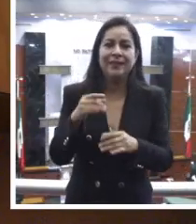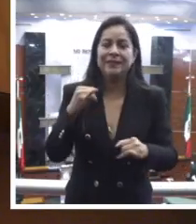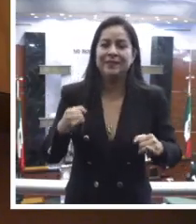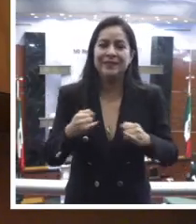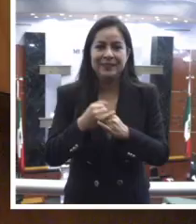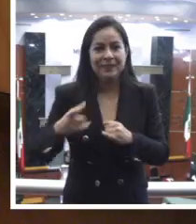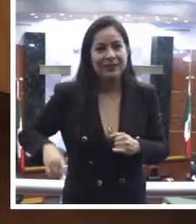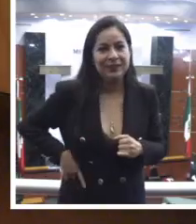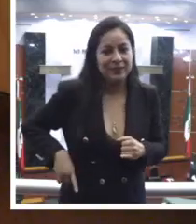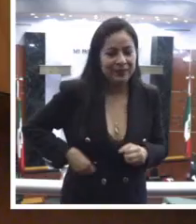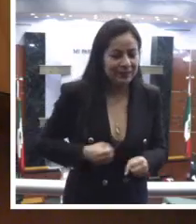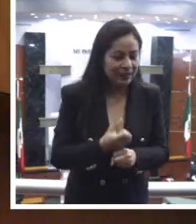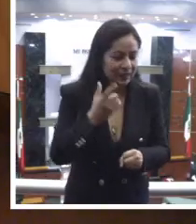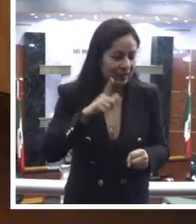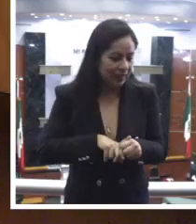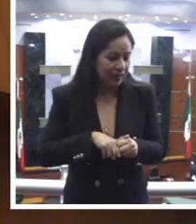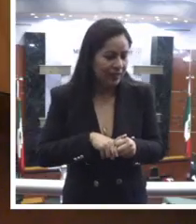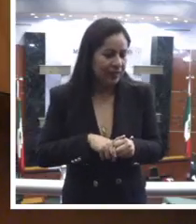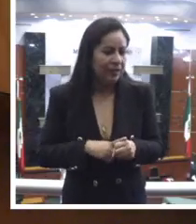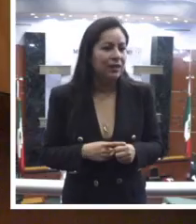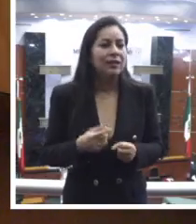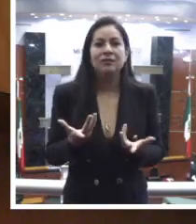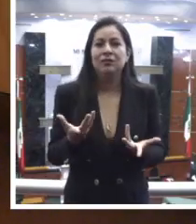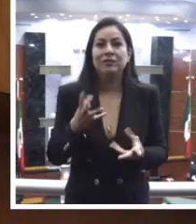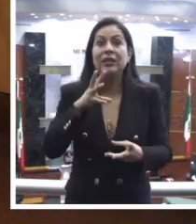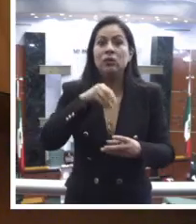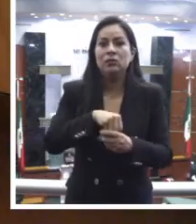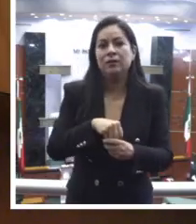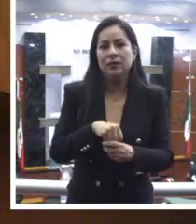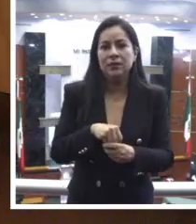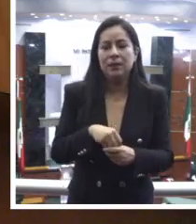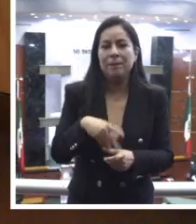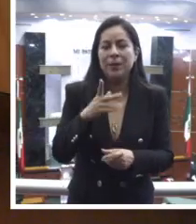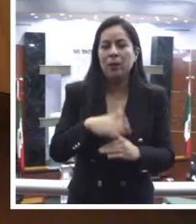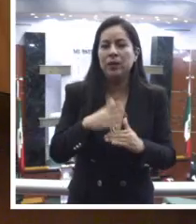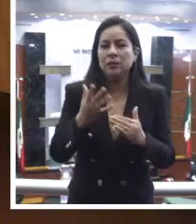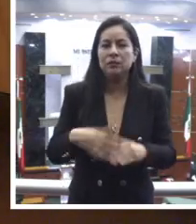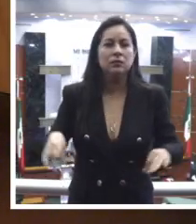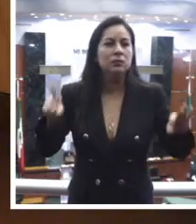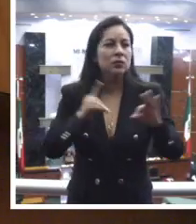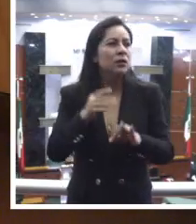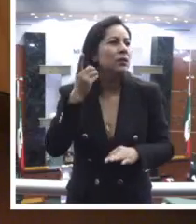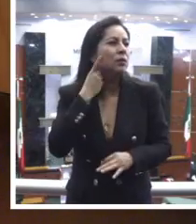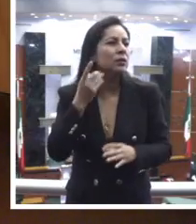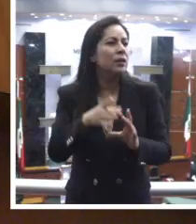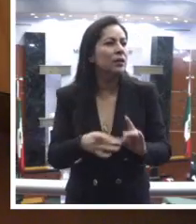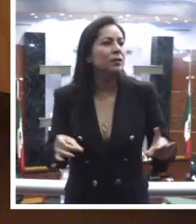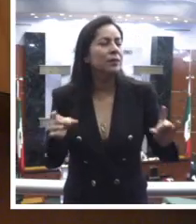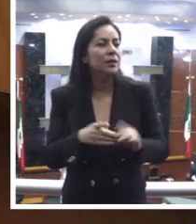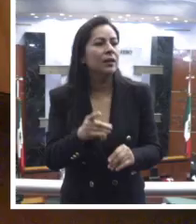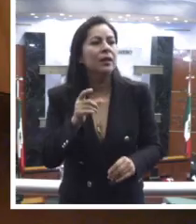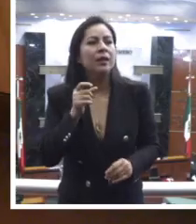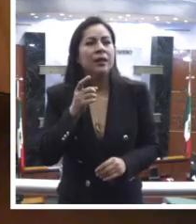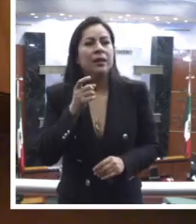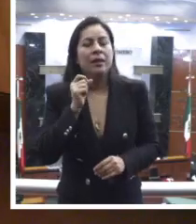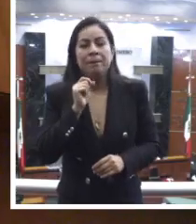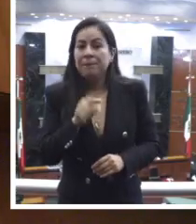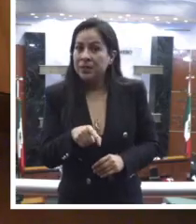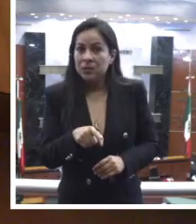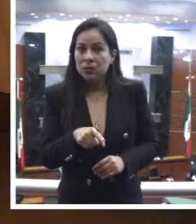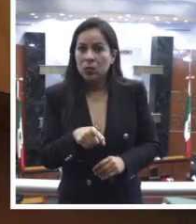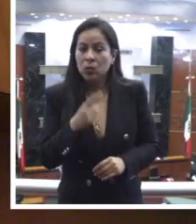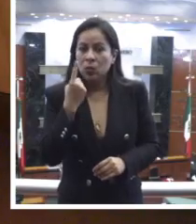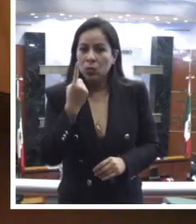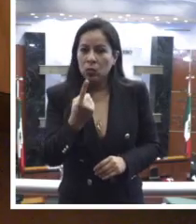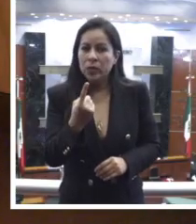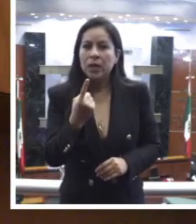dependencias del gobierno del estado, son inclusivas. Pero sobre todo, diputada, déjeme comentarle que también